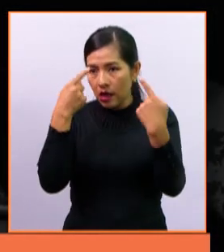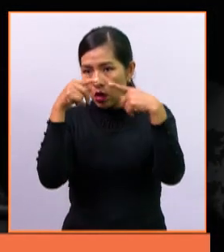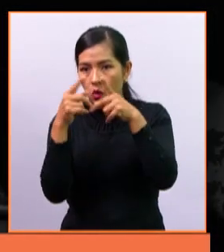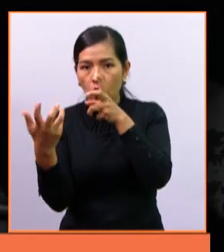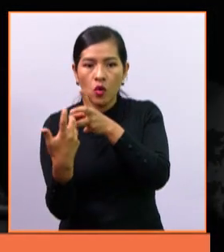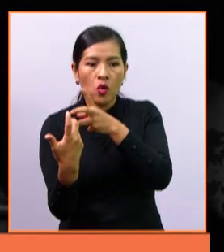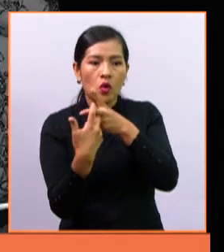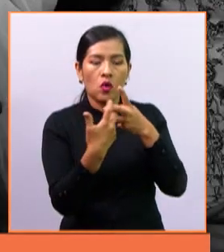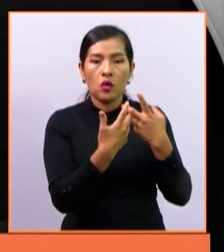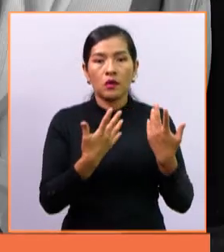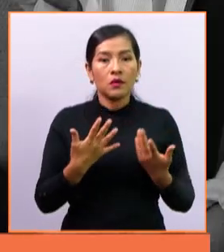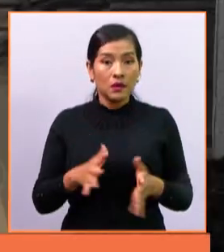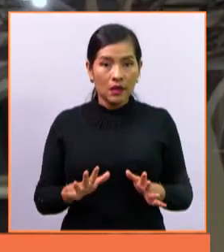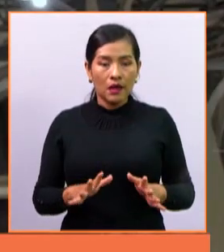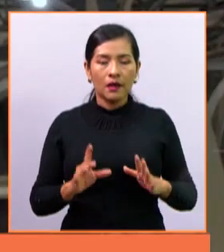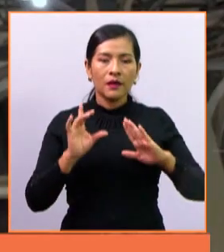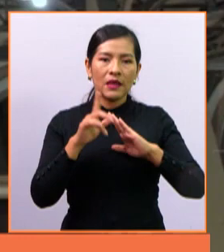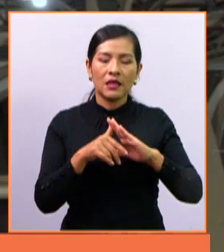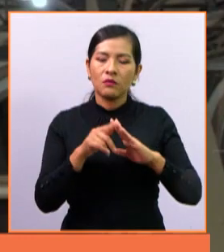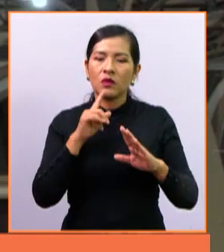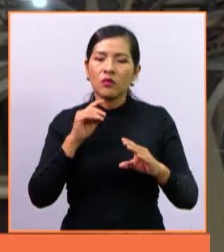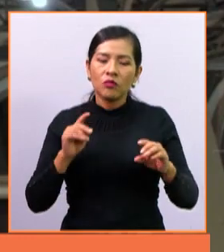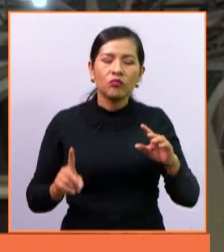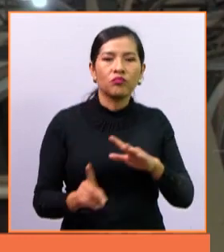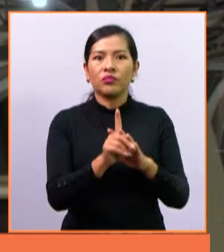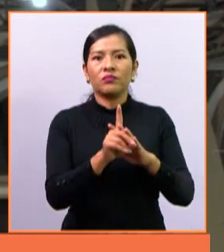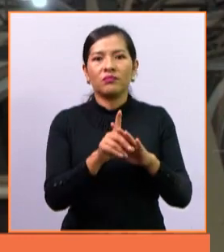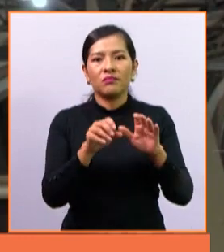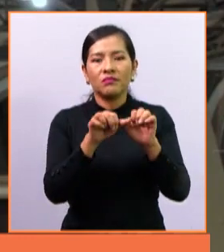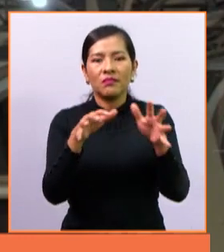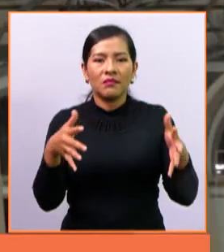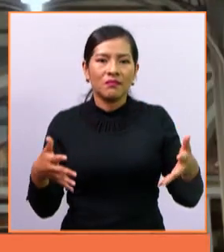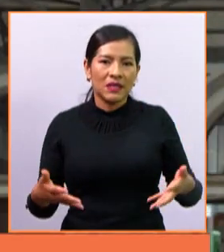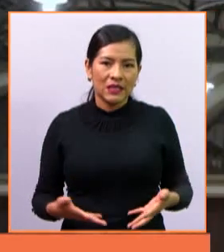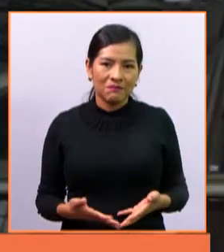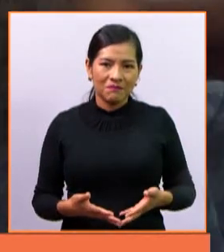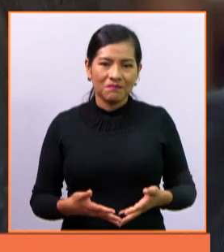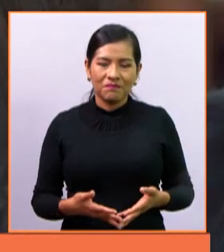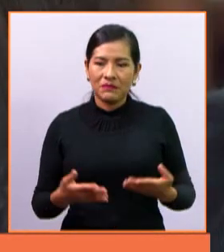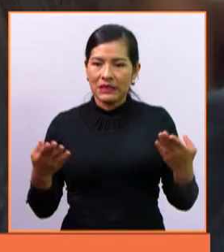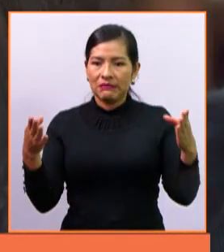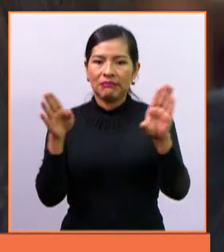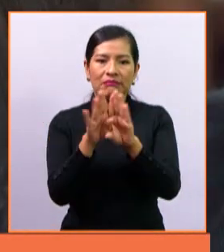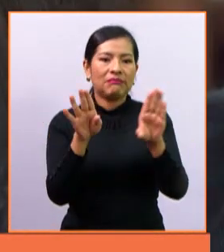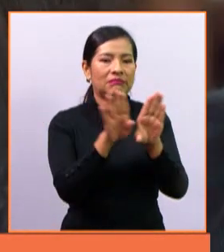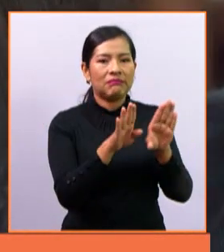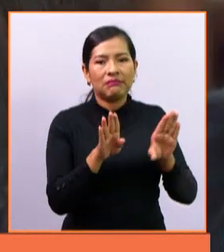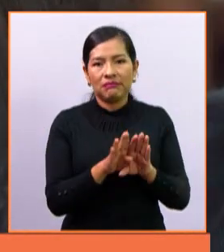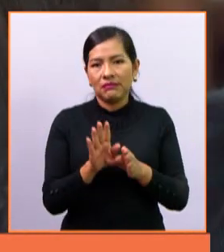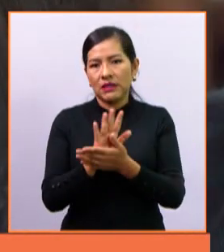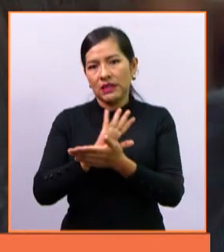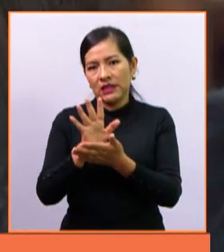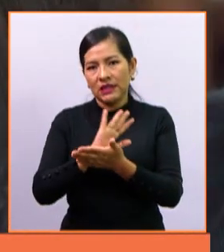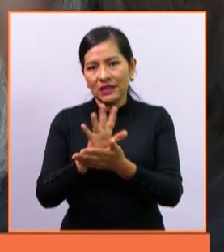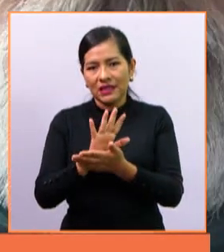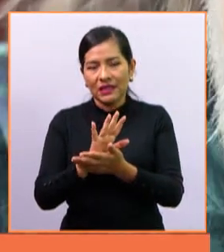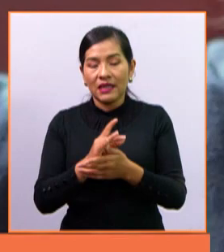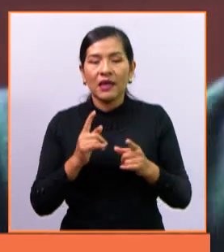y ¡pam!, la pandemia, y se cerraron los cines, ¿no? Claro que en el caso de